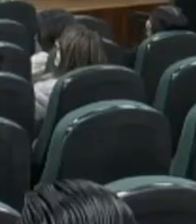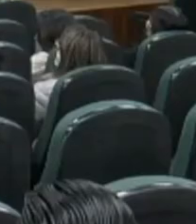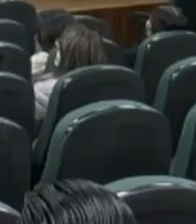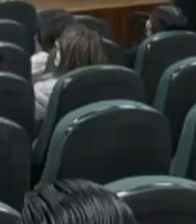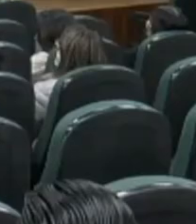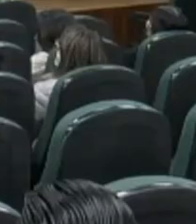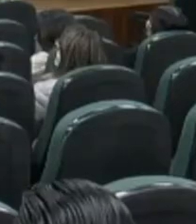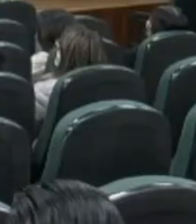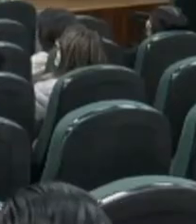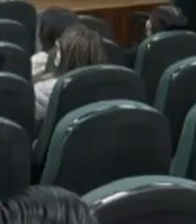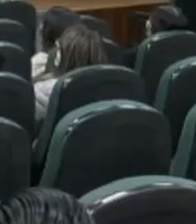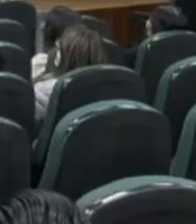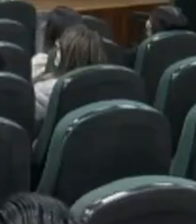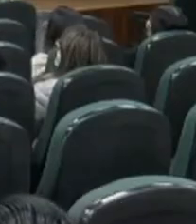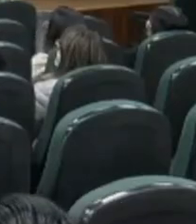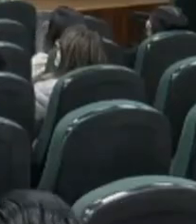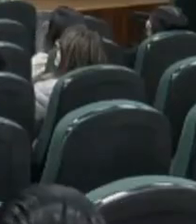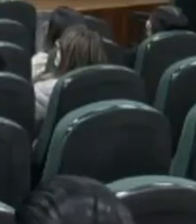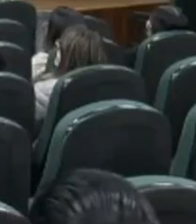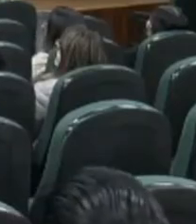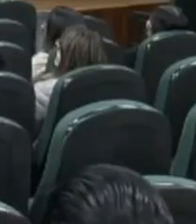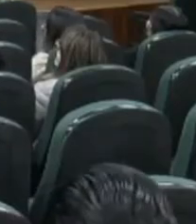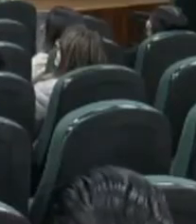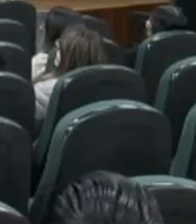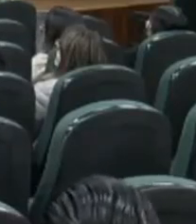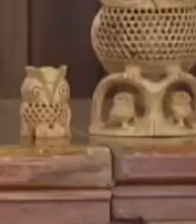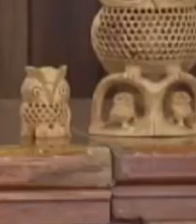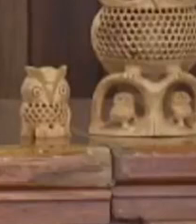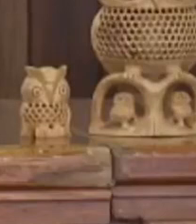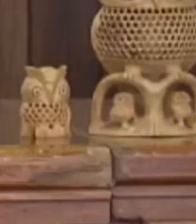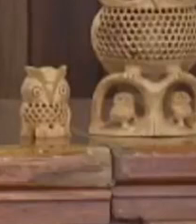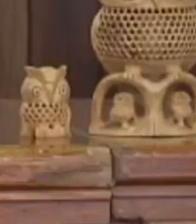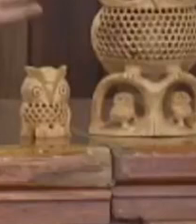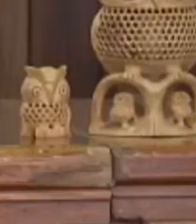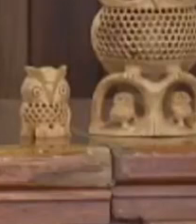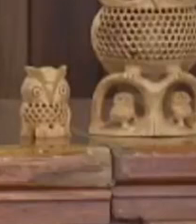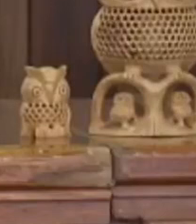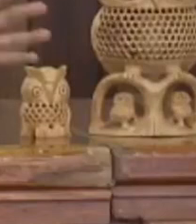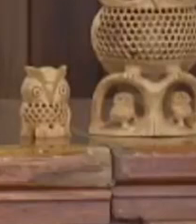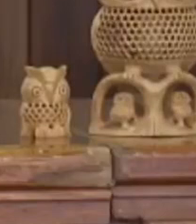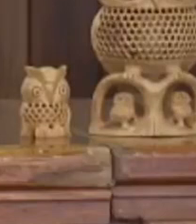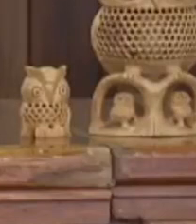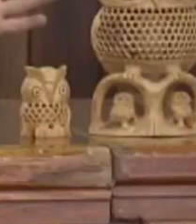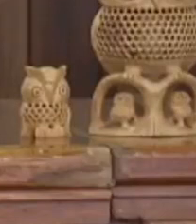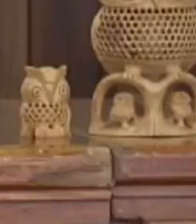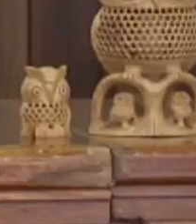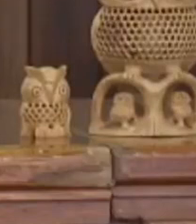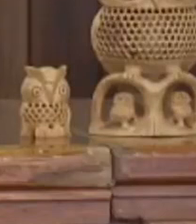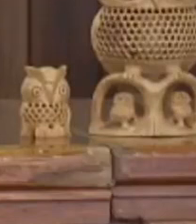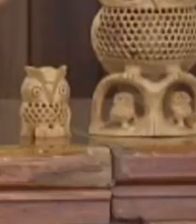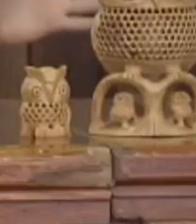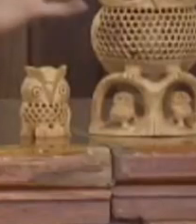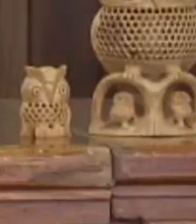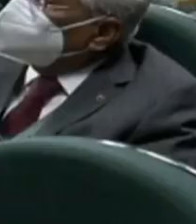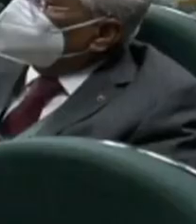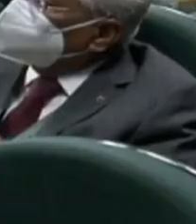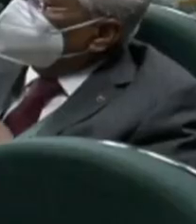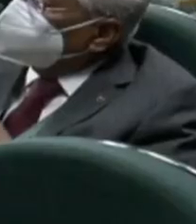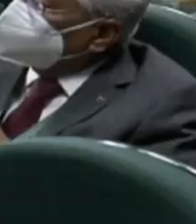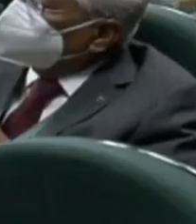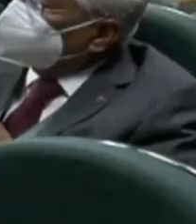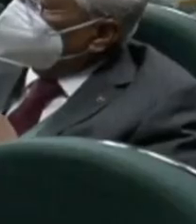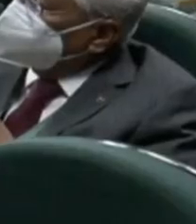Son 2:09 p.m, momento de hacer una pausa, pero volvemos con más información. Estamos en Corte Informativo.